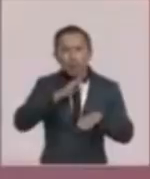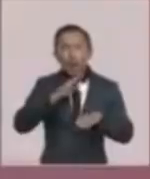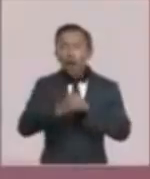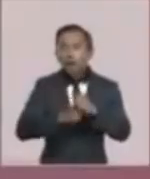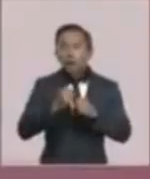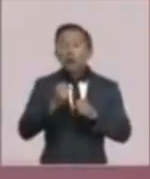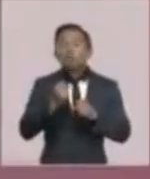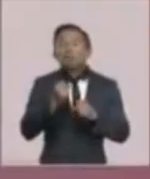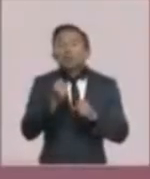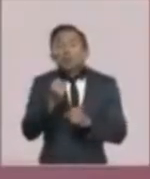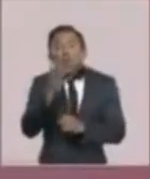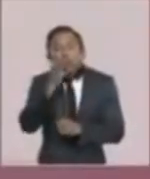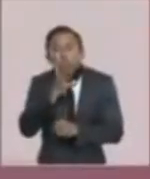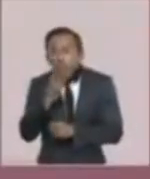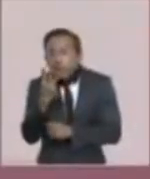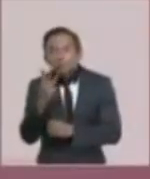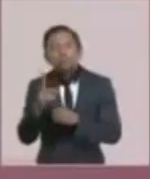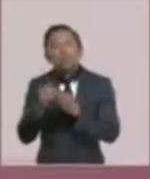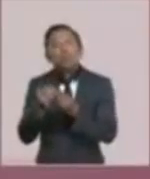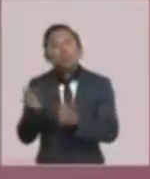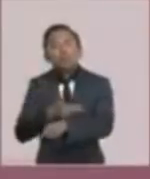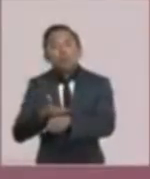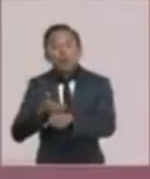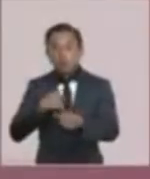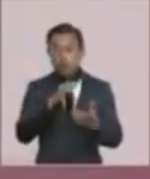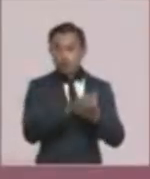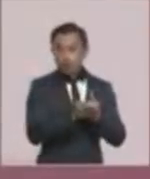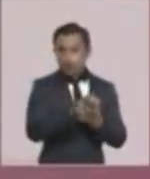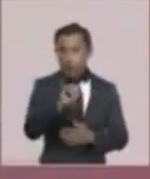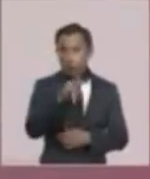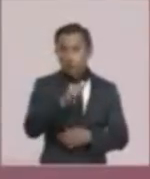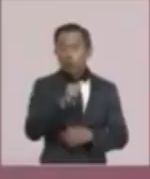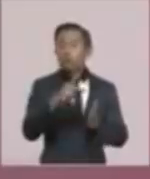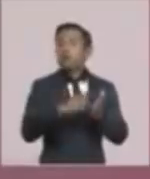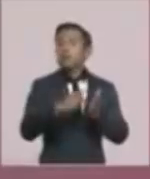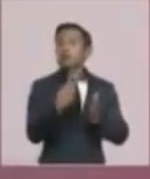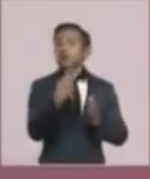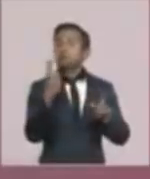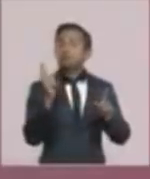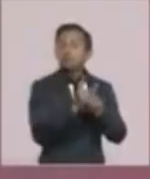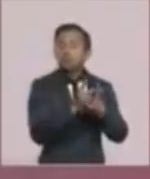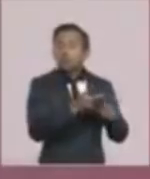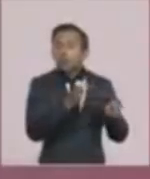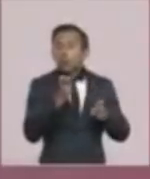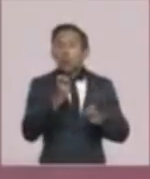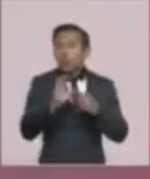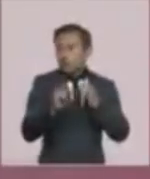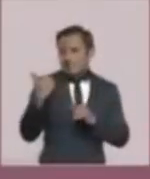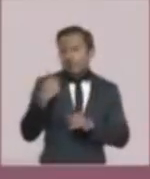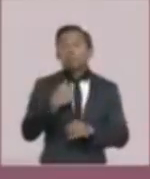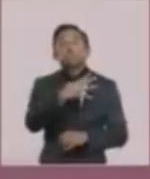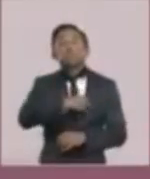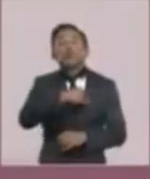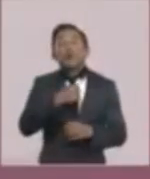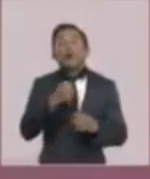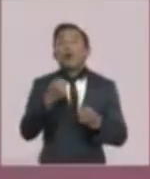familias, como platicó Jaime, a Juana, mi esposa, la han asaltado 2 veces. La última con mi hijo en el coche. Andrés Manuel,